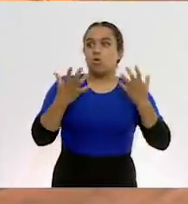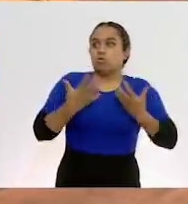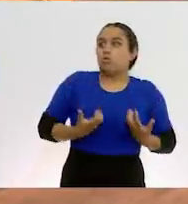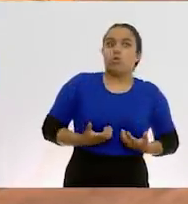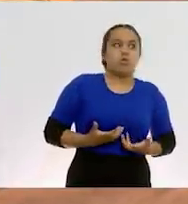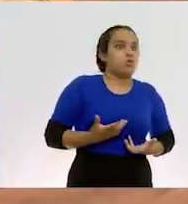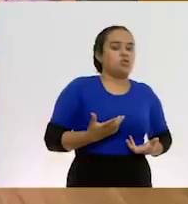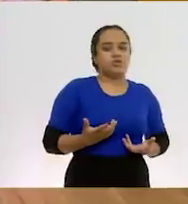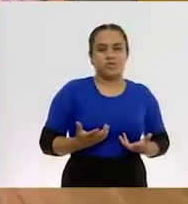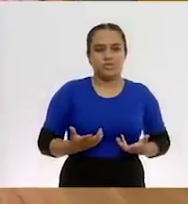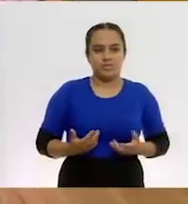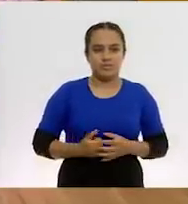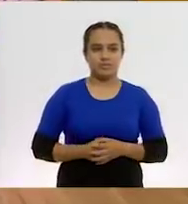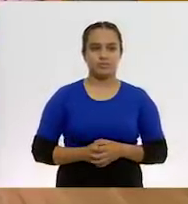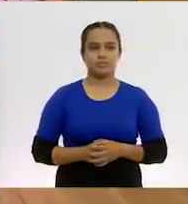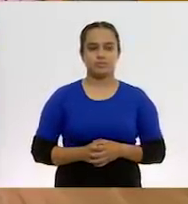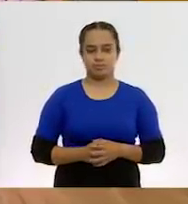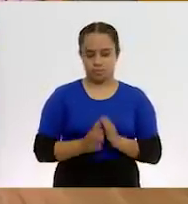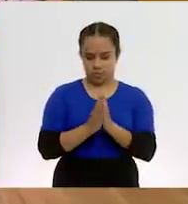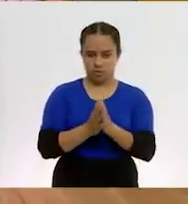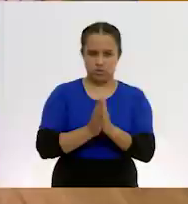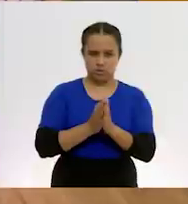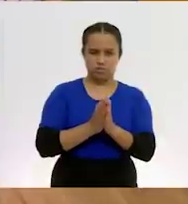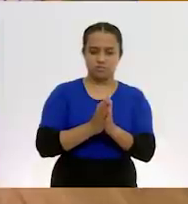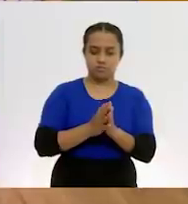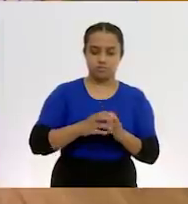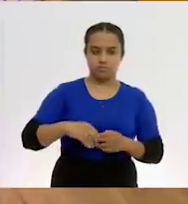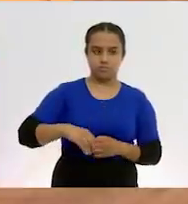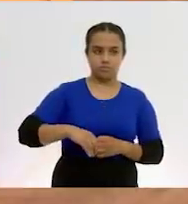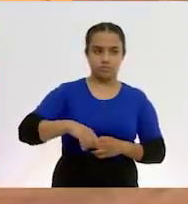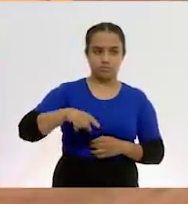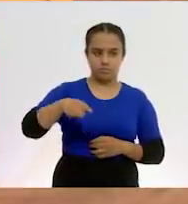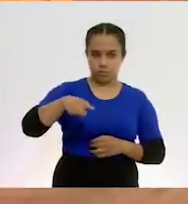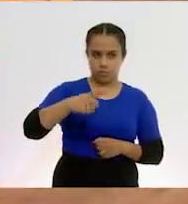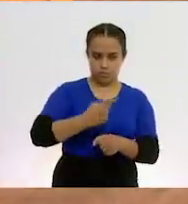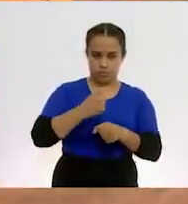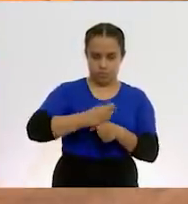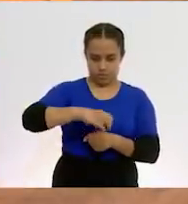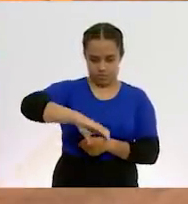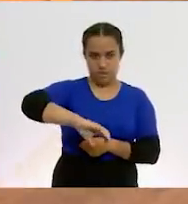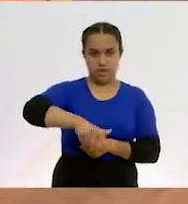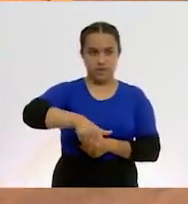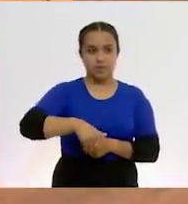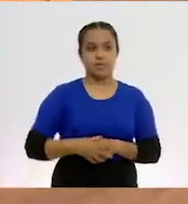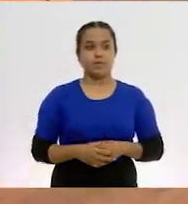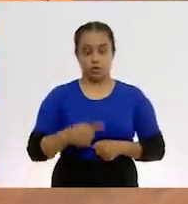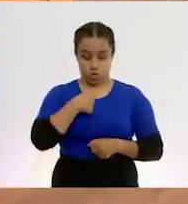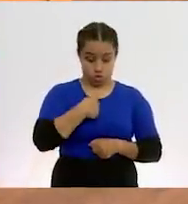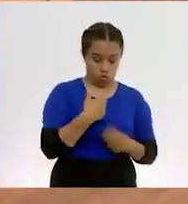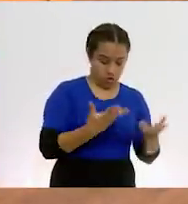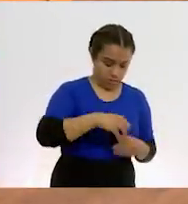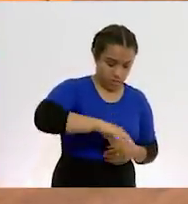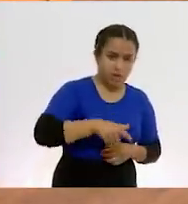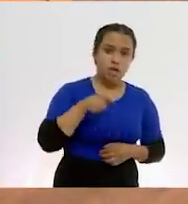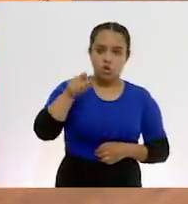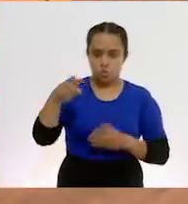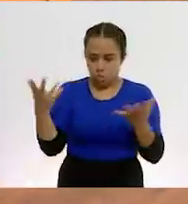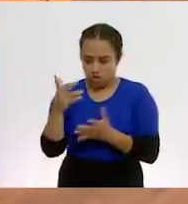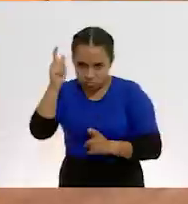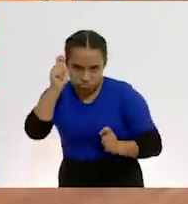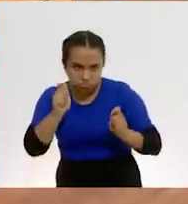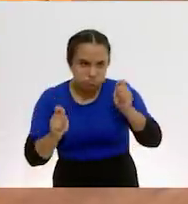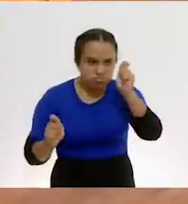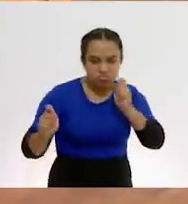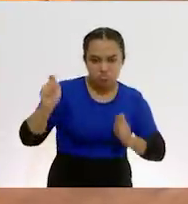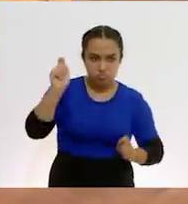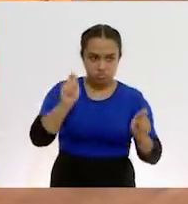desagrado. Te invito a que pases tu primero, ¿vale? Vale. A ver, yo la giro y Vamos a ver qué